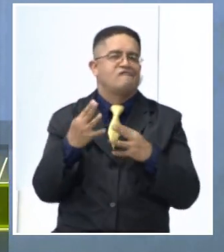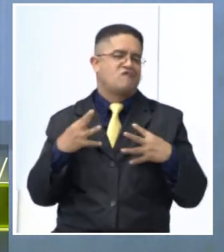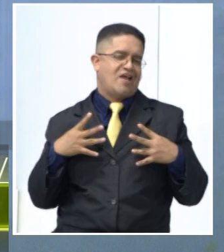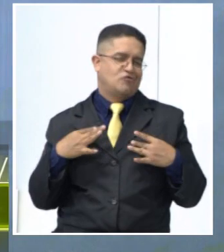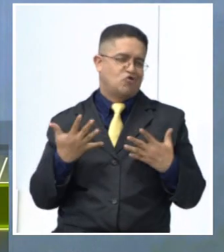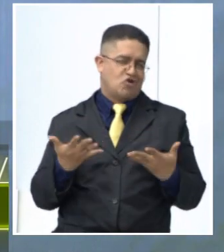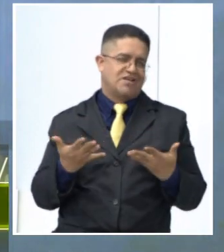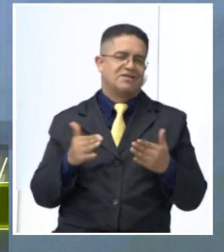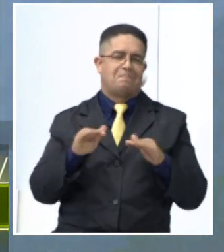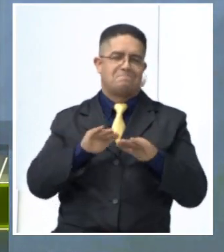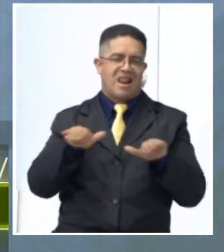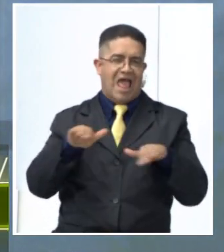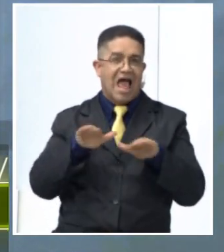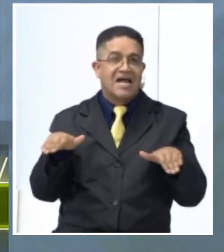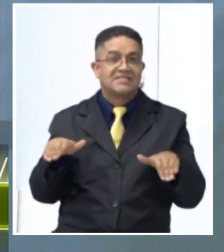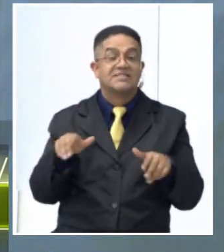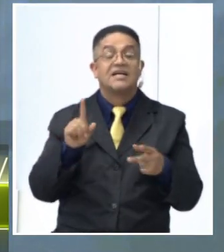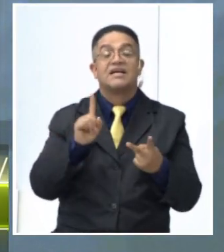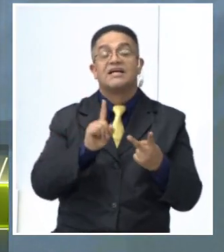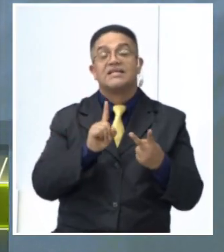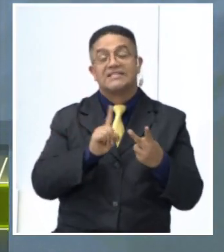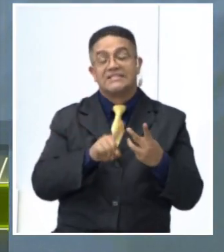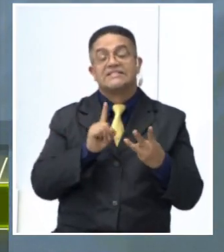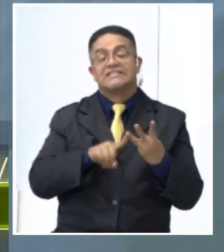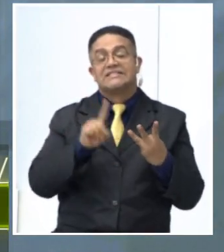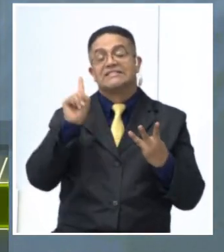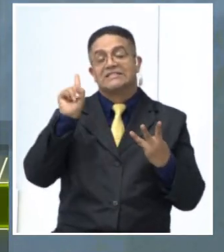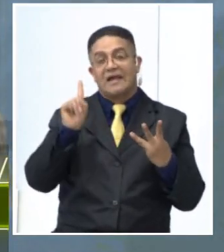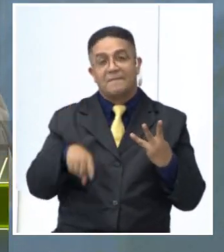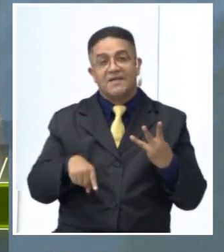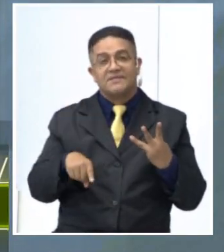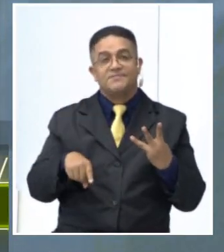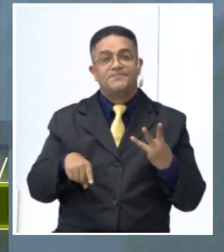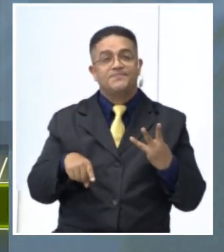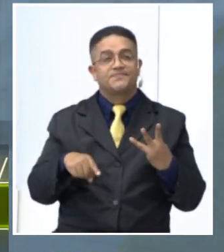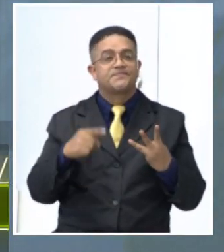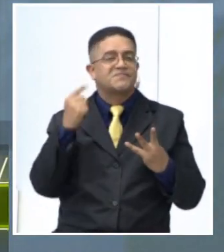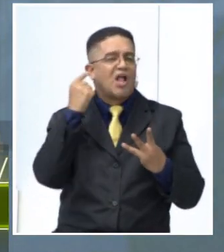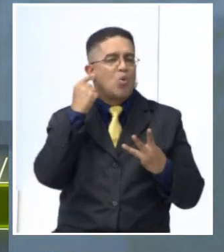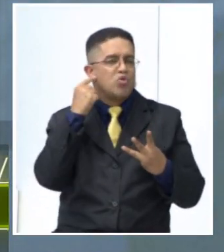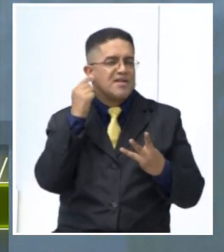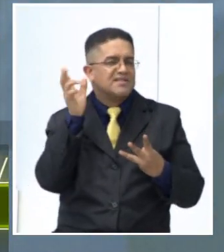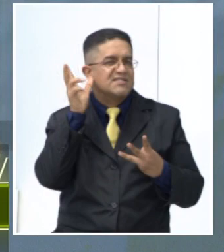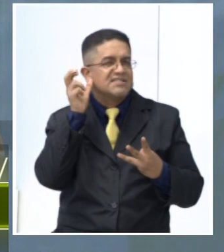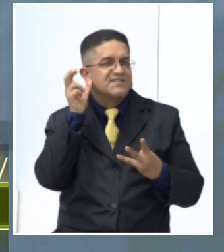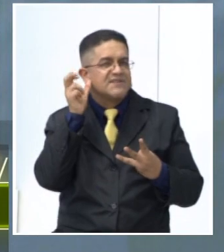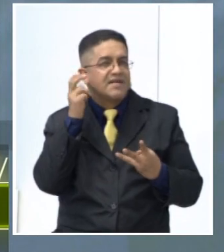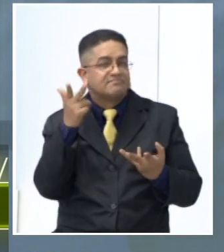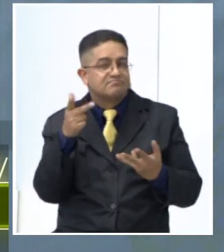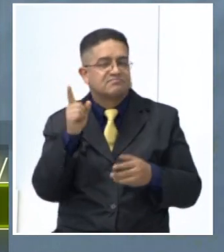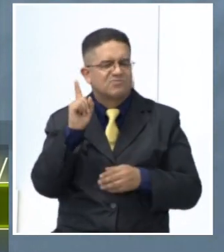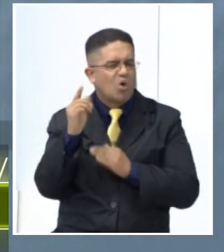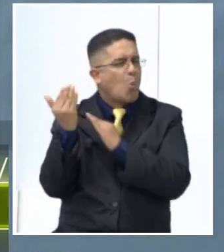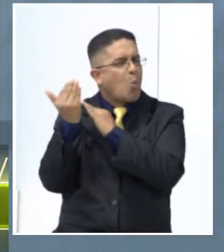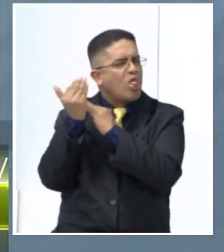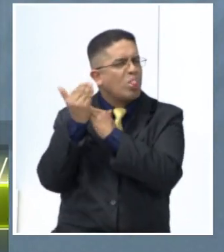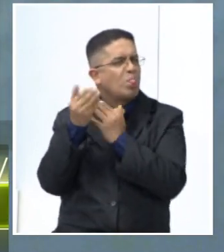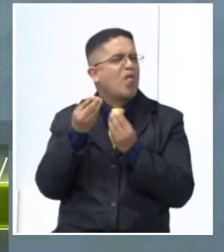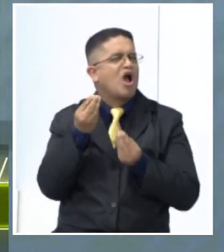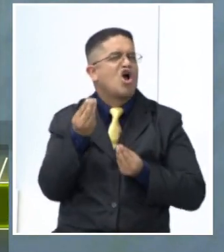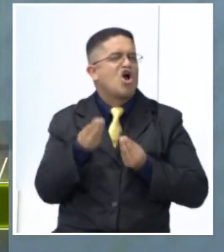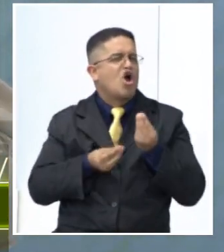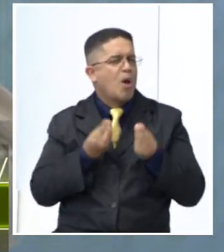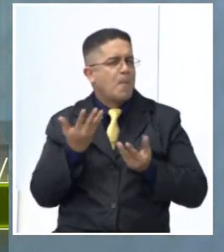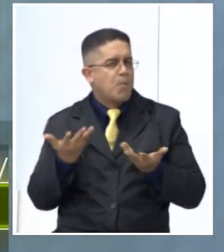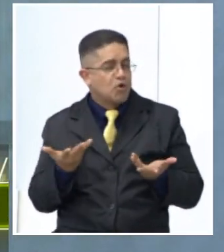vacaciones, que es el tema que vamos a hablar hoy, y también la parte auditiva la tenemos que preservar de una manera en la